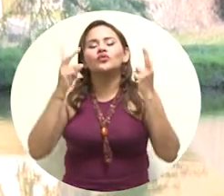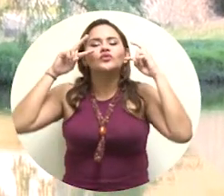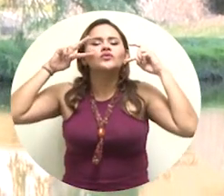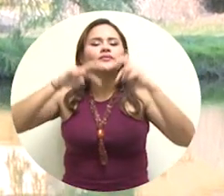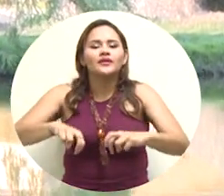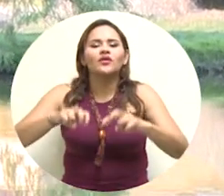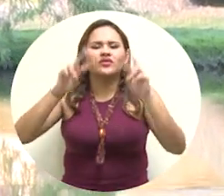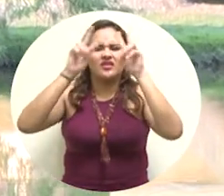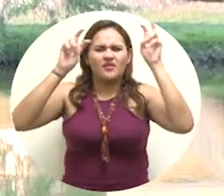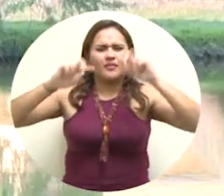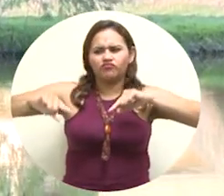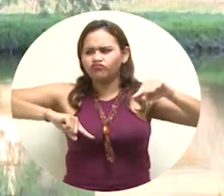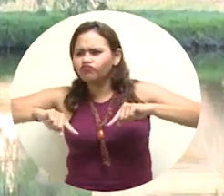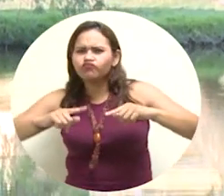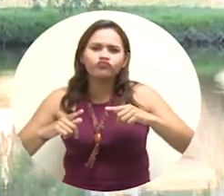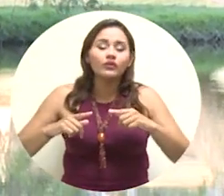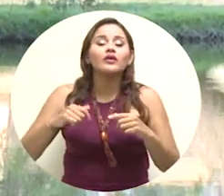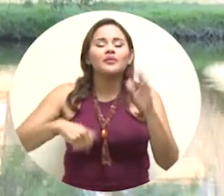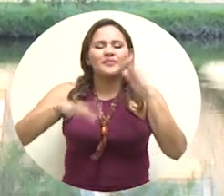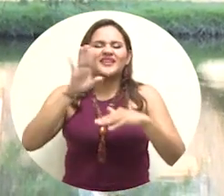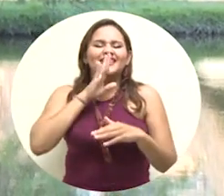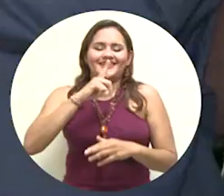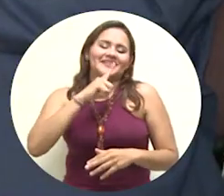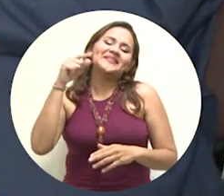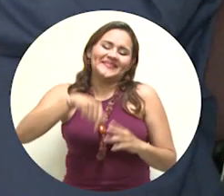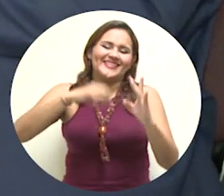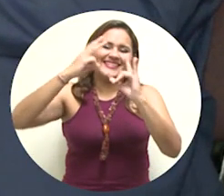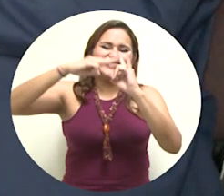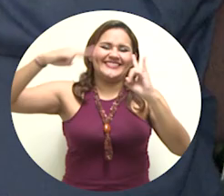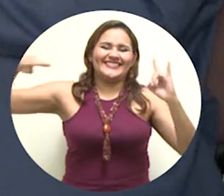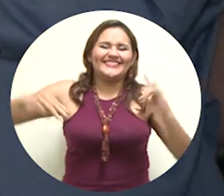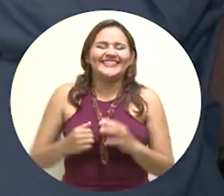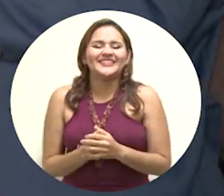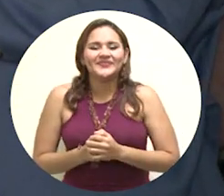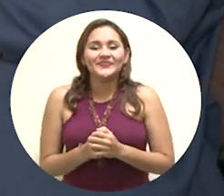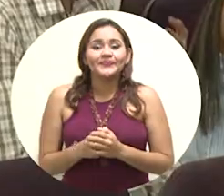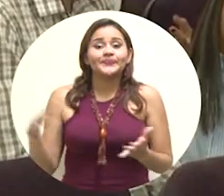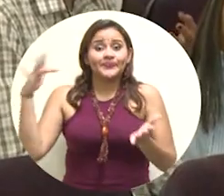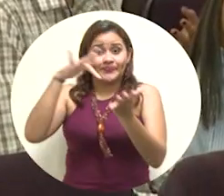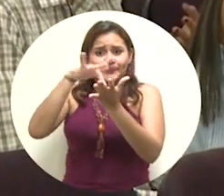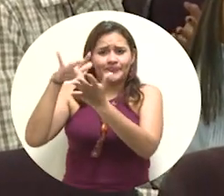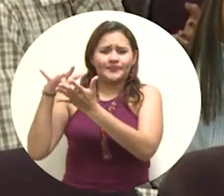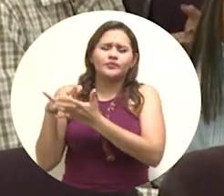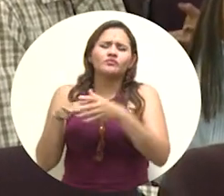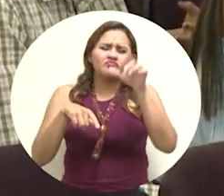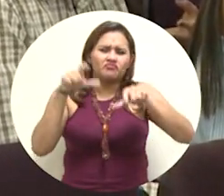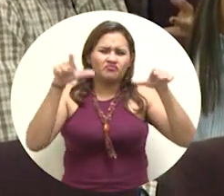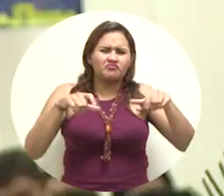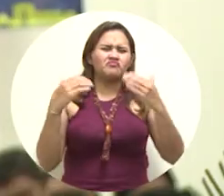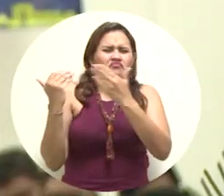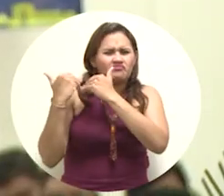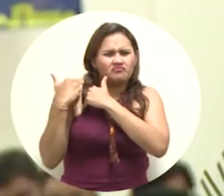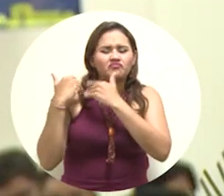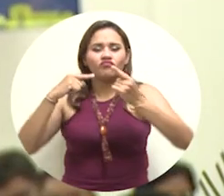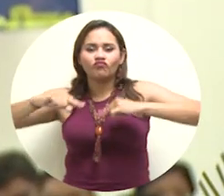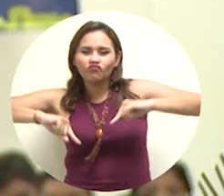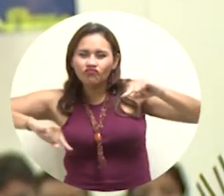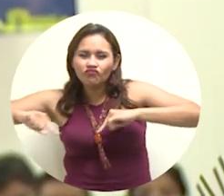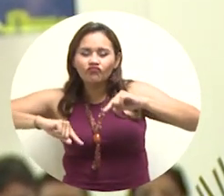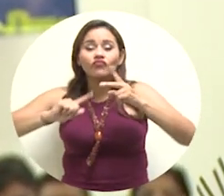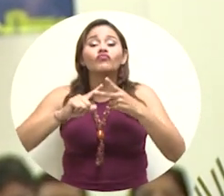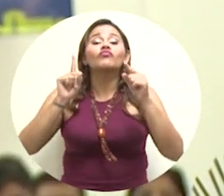en Administración, liderado por nuestra universidad. Con la asistencia de investigadores en administración y decanos de